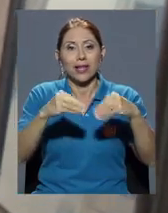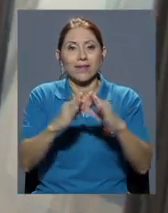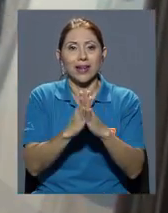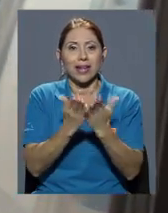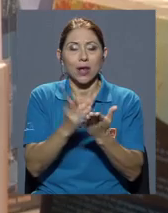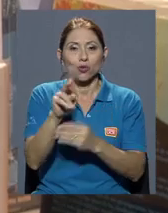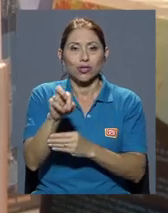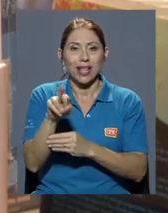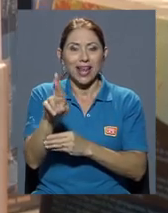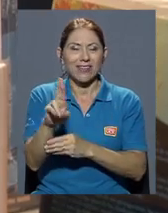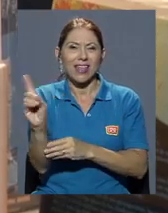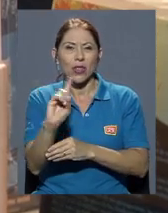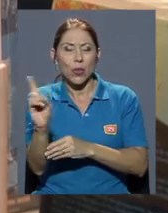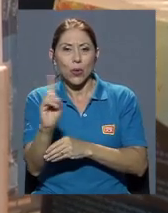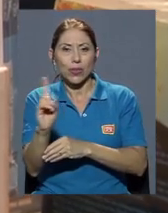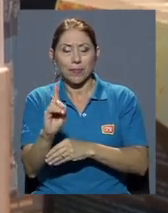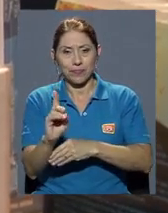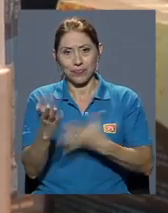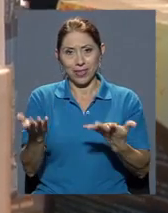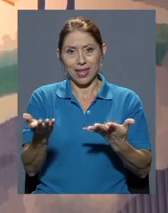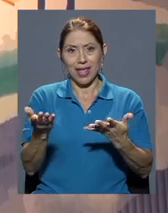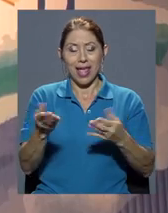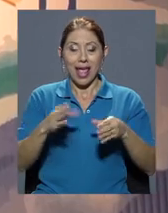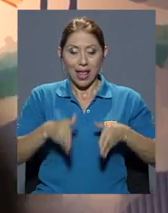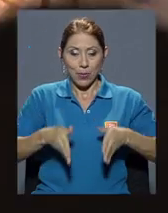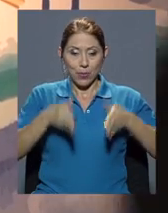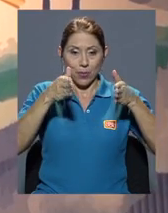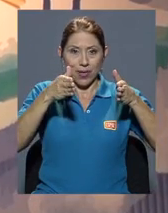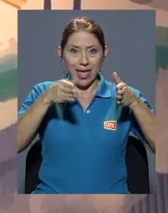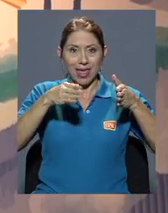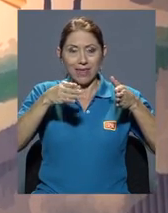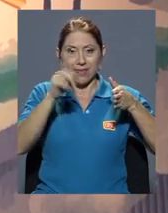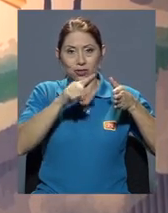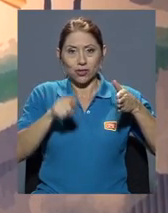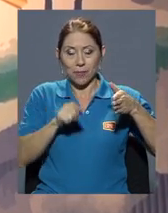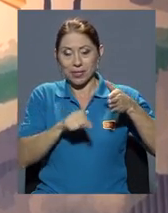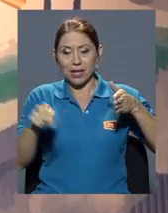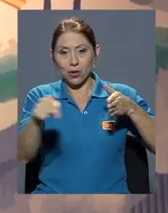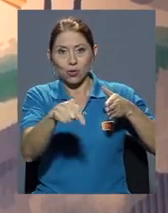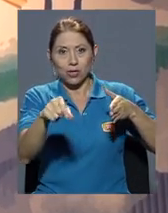UCR, ubicada al costado sur del edificio Saprissa en San Pedro de Montes de Oca.